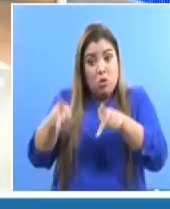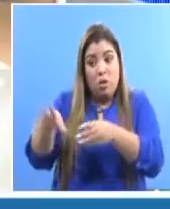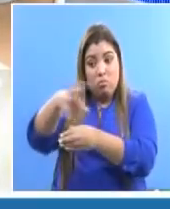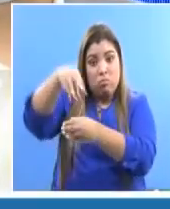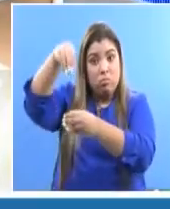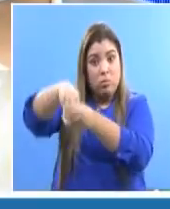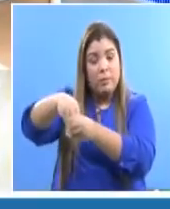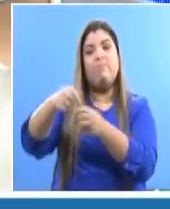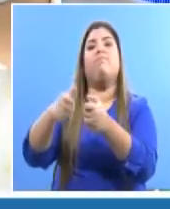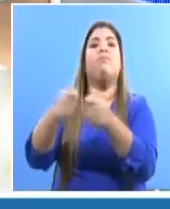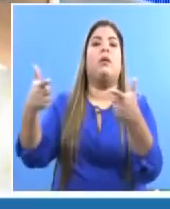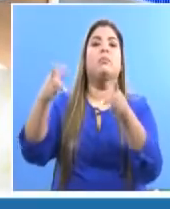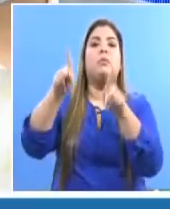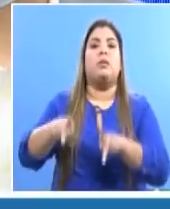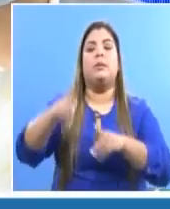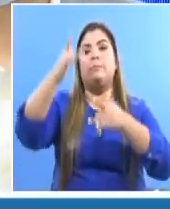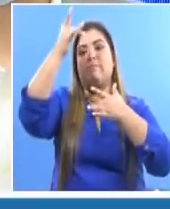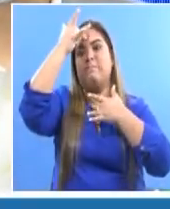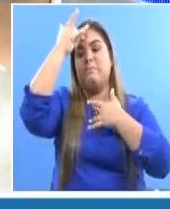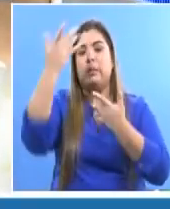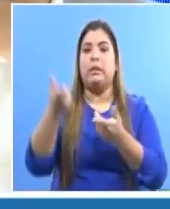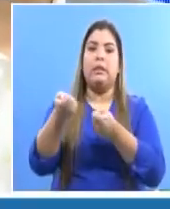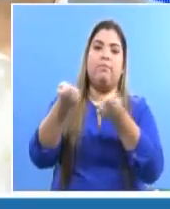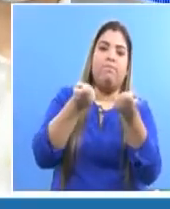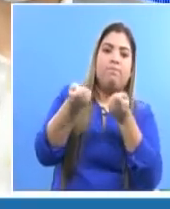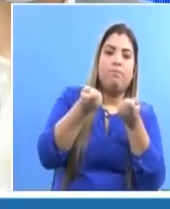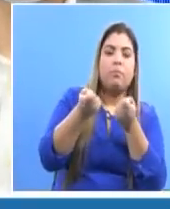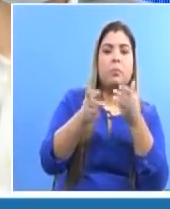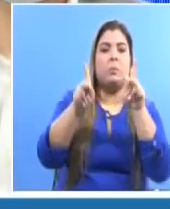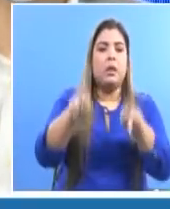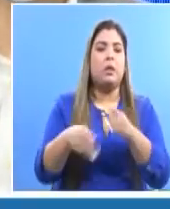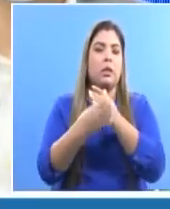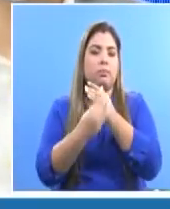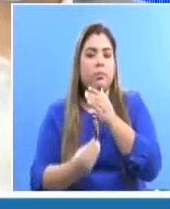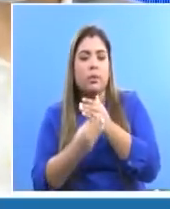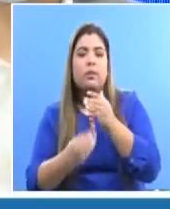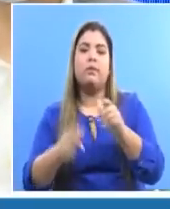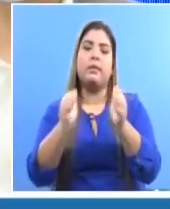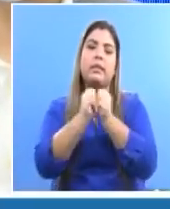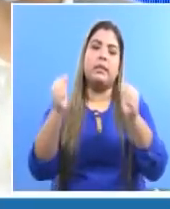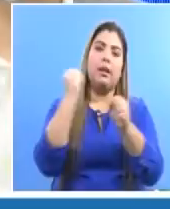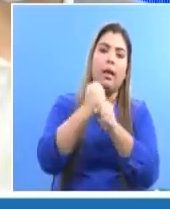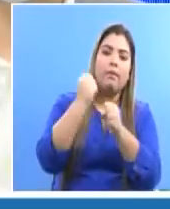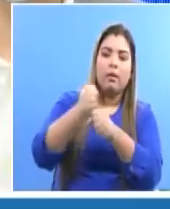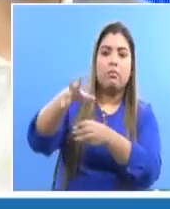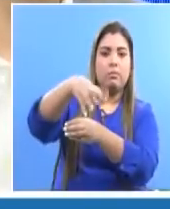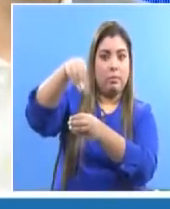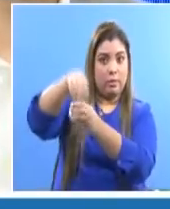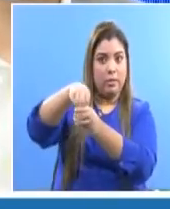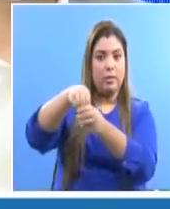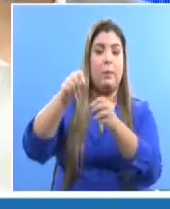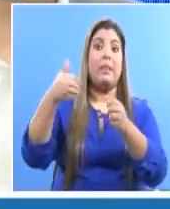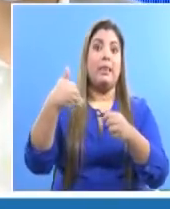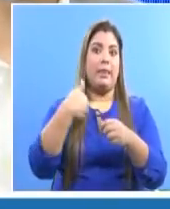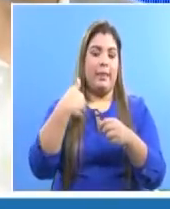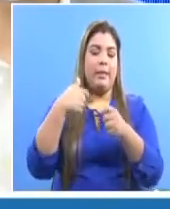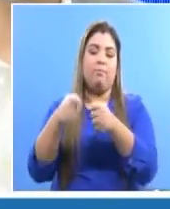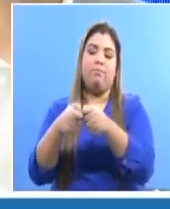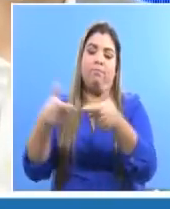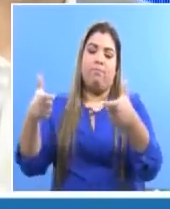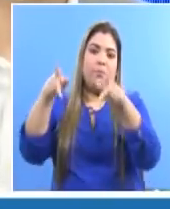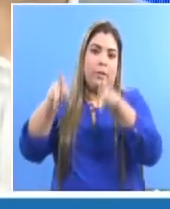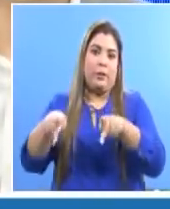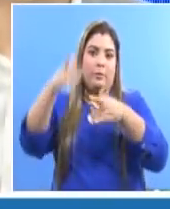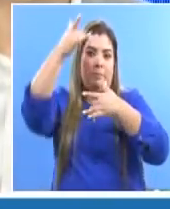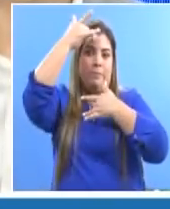algunas dificultades desde el punto de vista socioeconómico, son aquellas que todavía se siguen manteniendo con un mayor índice de